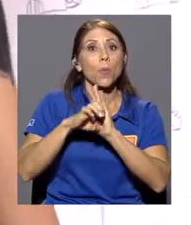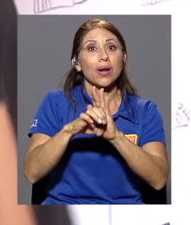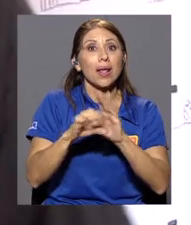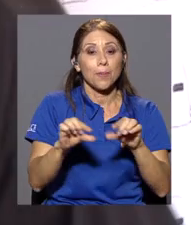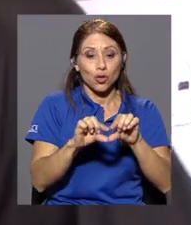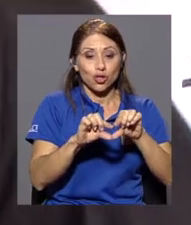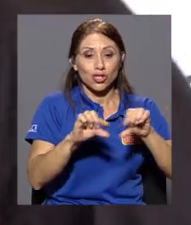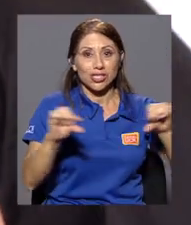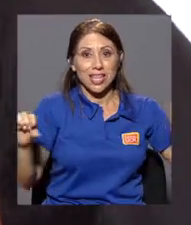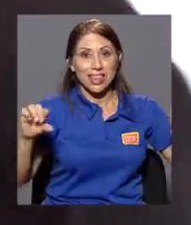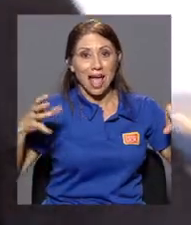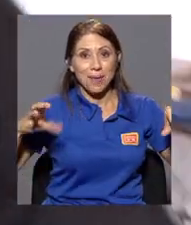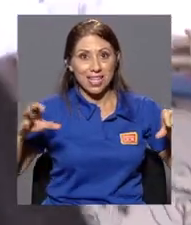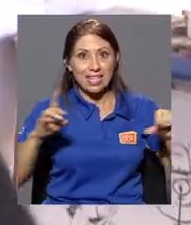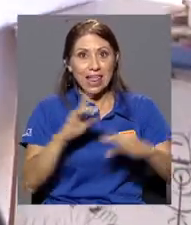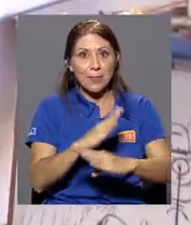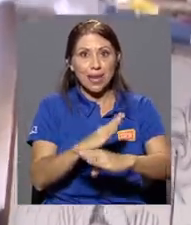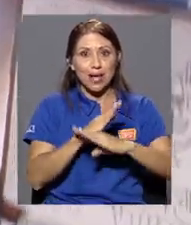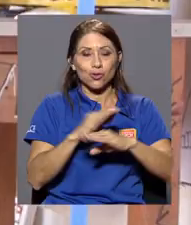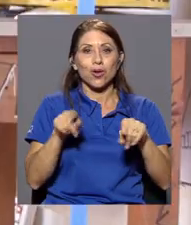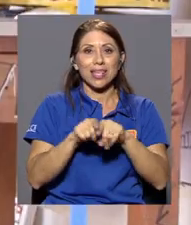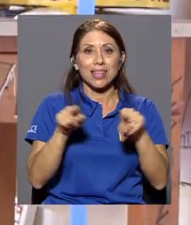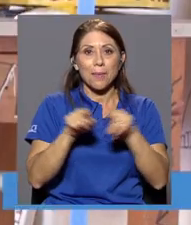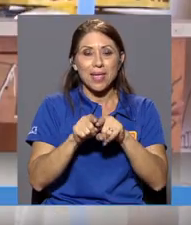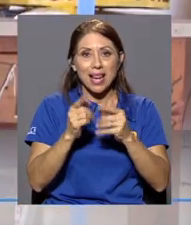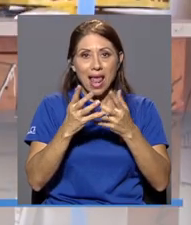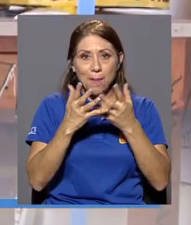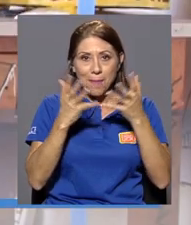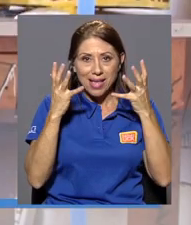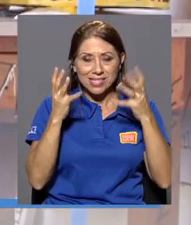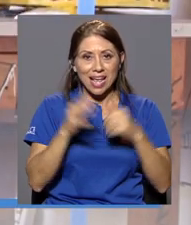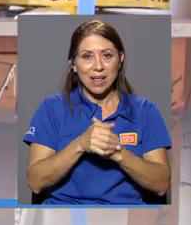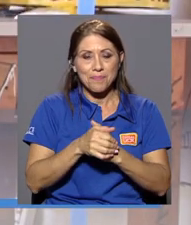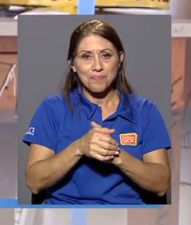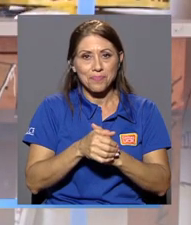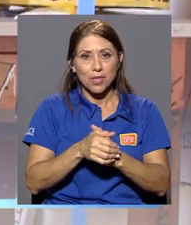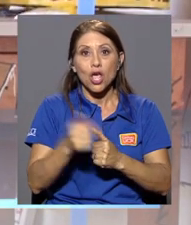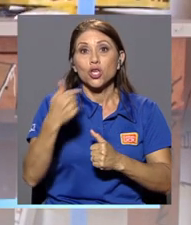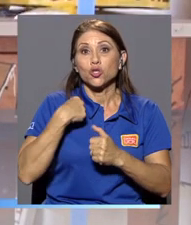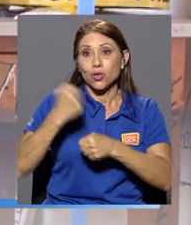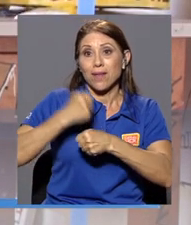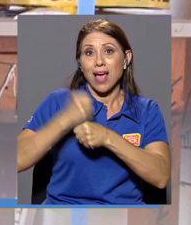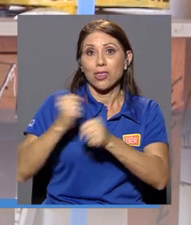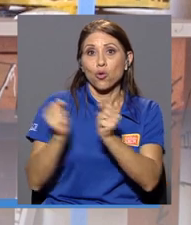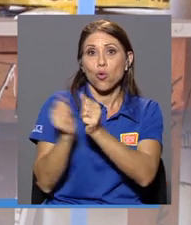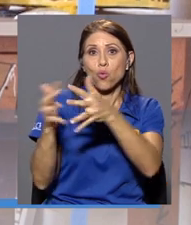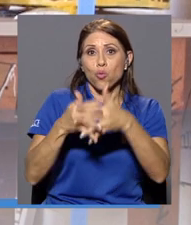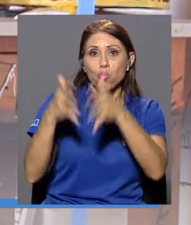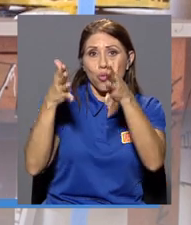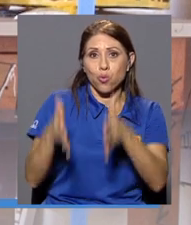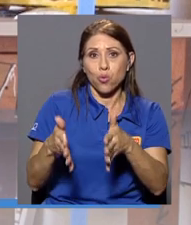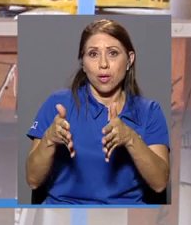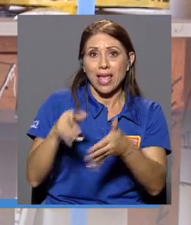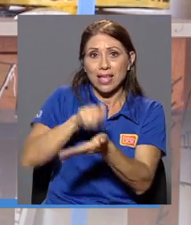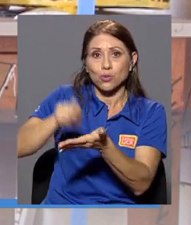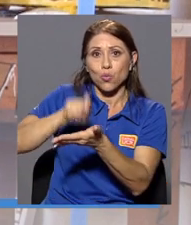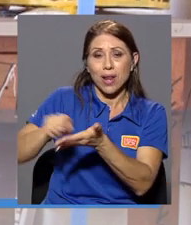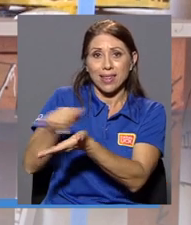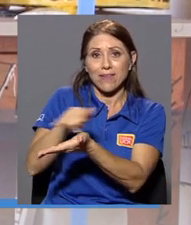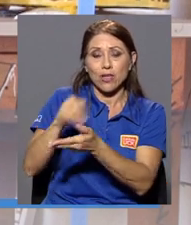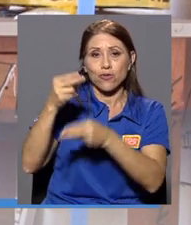y la máscara yo estoy trabajando mucho con uno norteamericano de la escuela nueva york que se llama phil y gusto